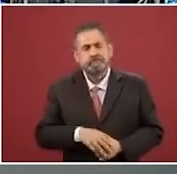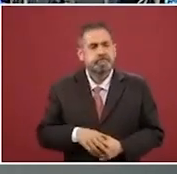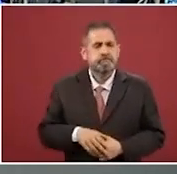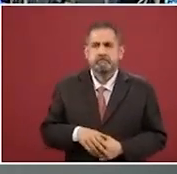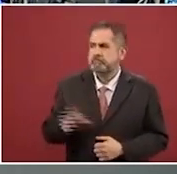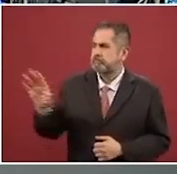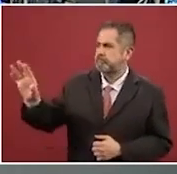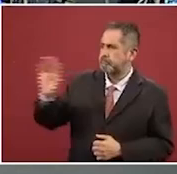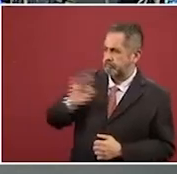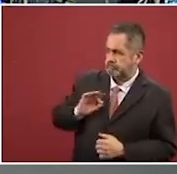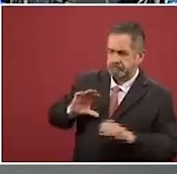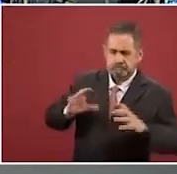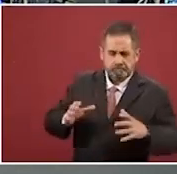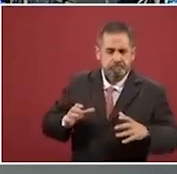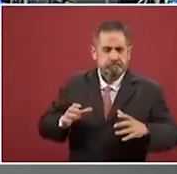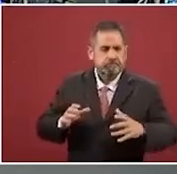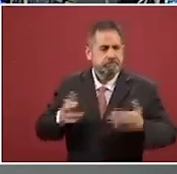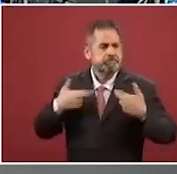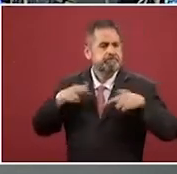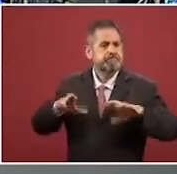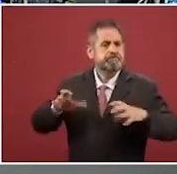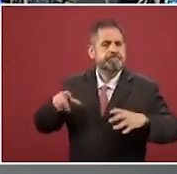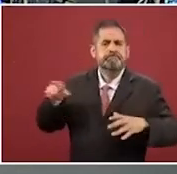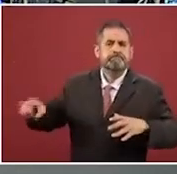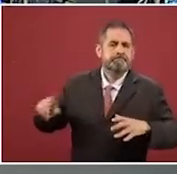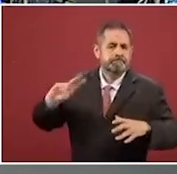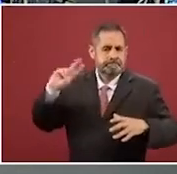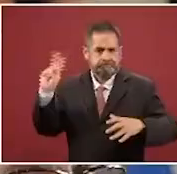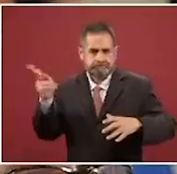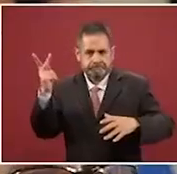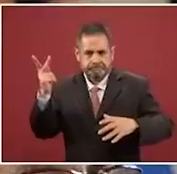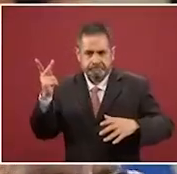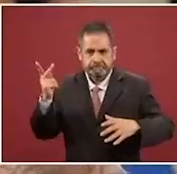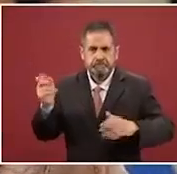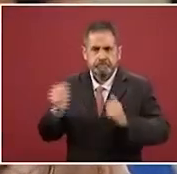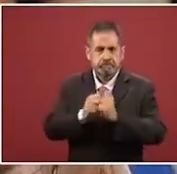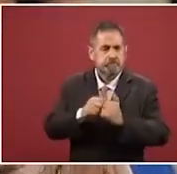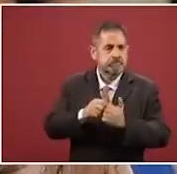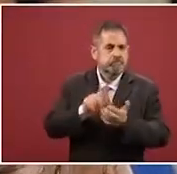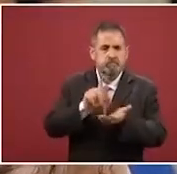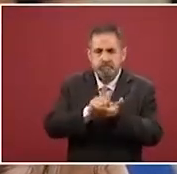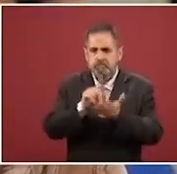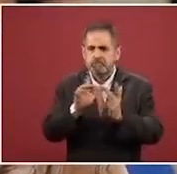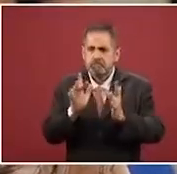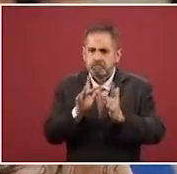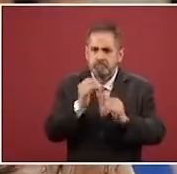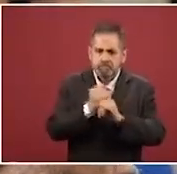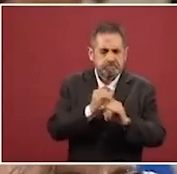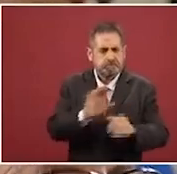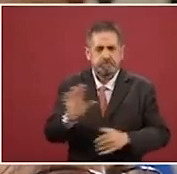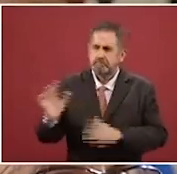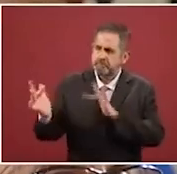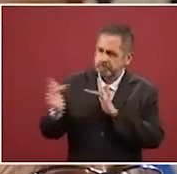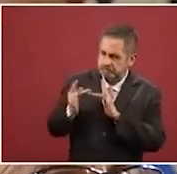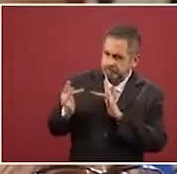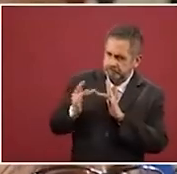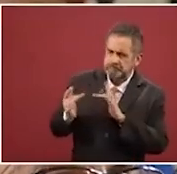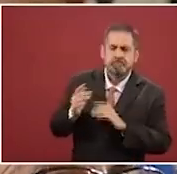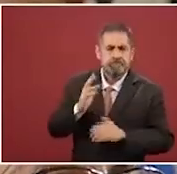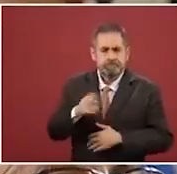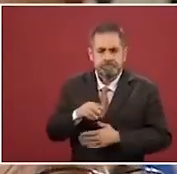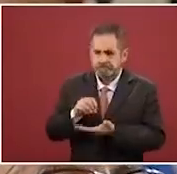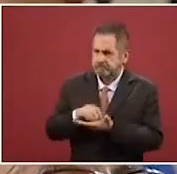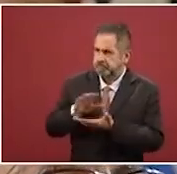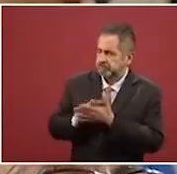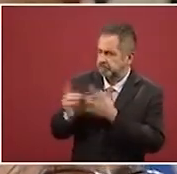comunidad científica del Politécnico a través de redes sociales nos contactó e hicimos una